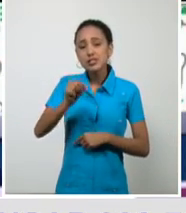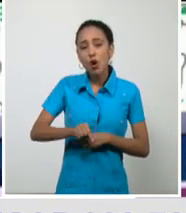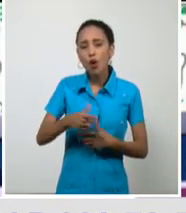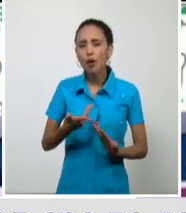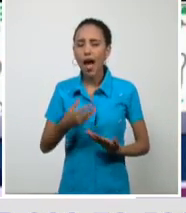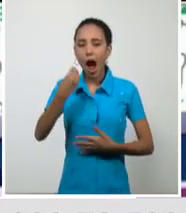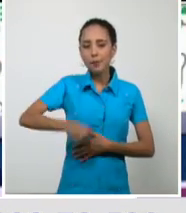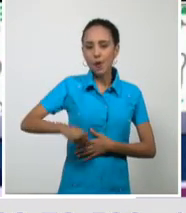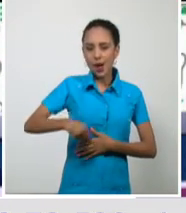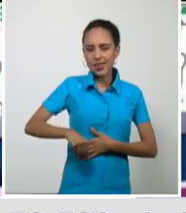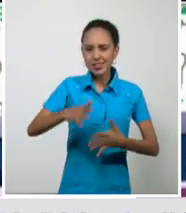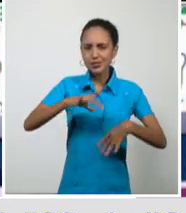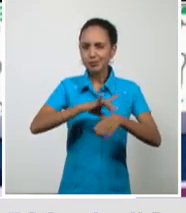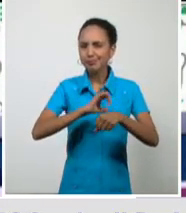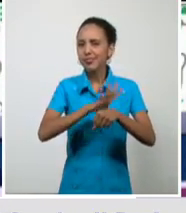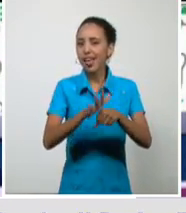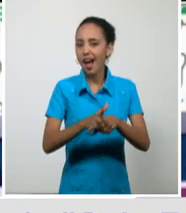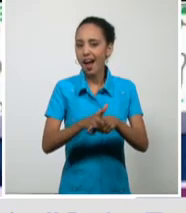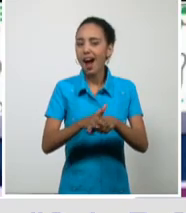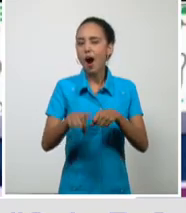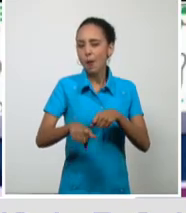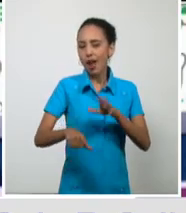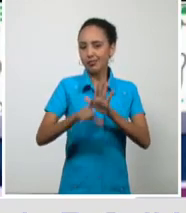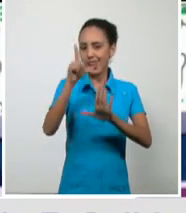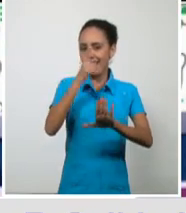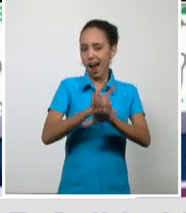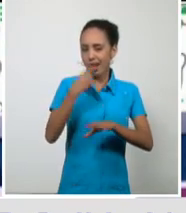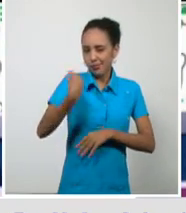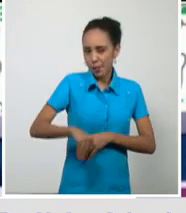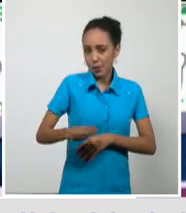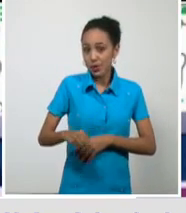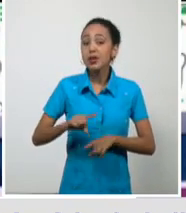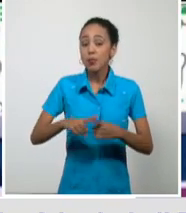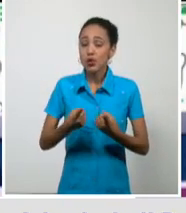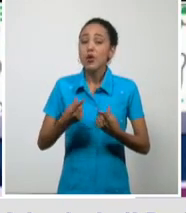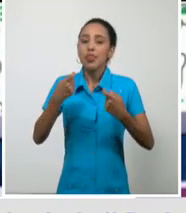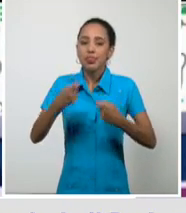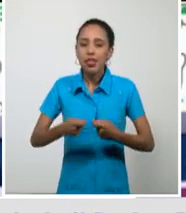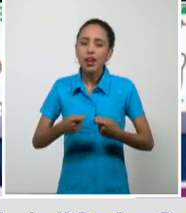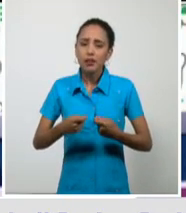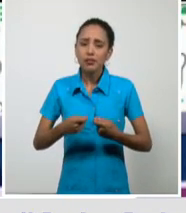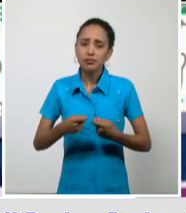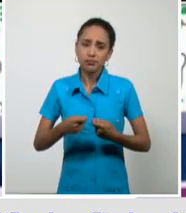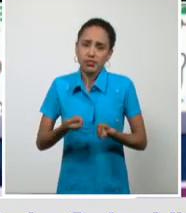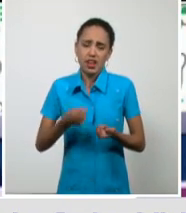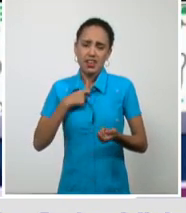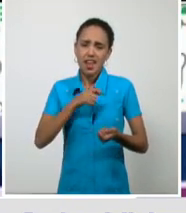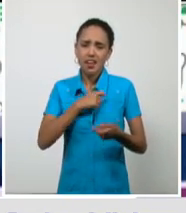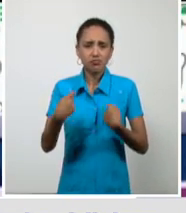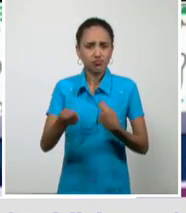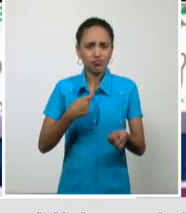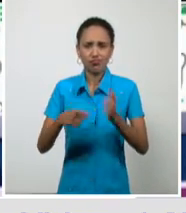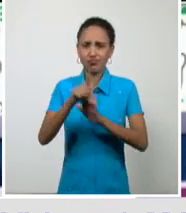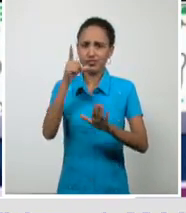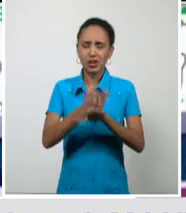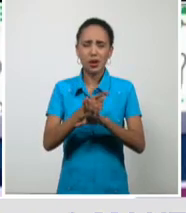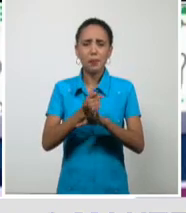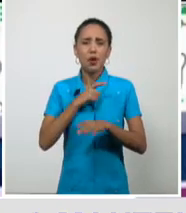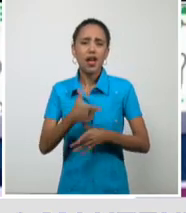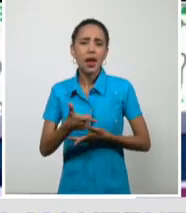oportunistas que aprovechen esta ocasión para comercializar de manera ilícita muchas especies animales y plantas que